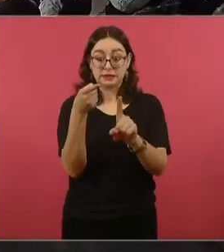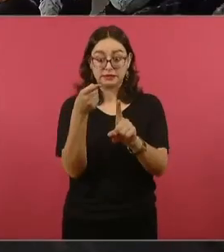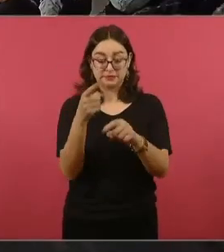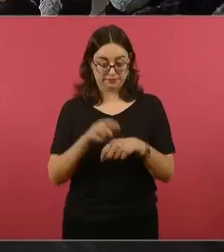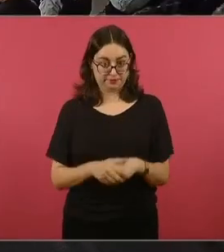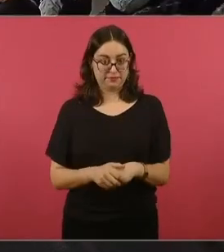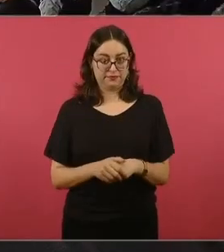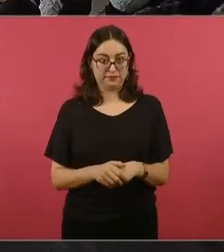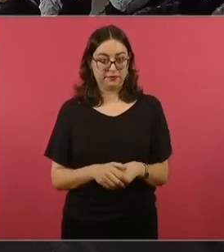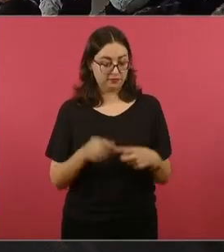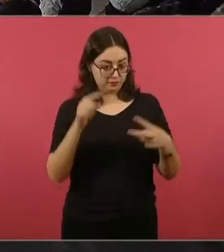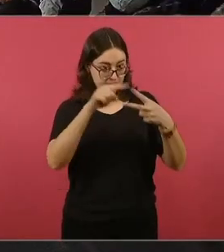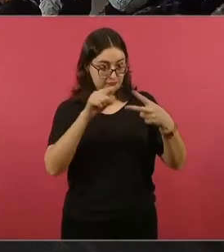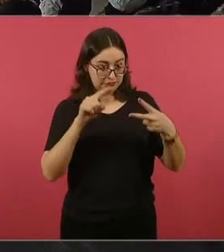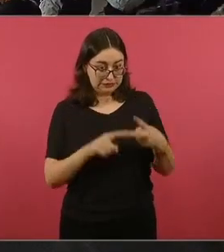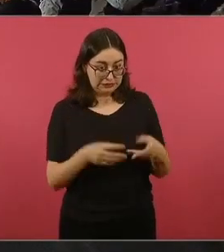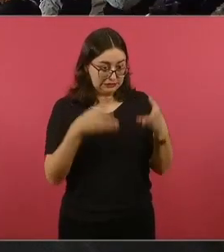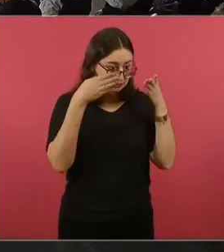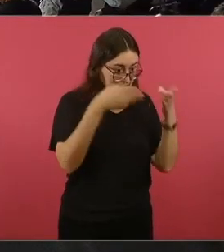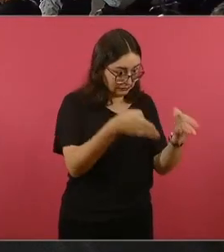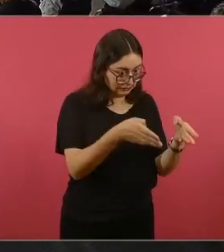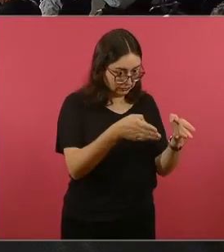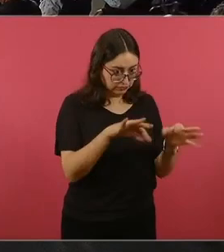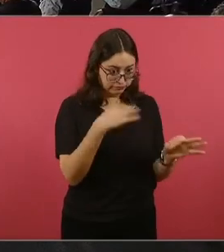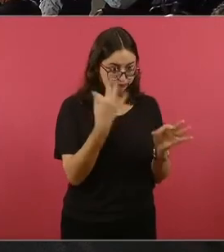pendiente? Pues